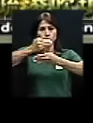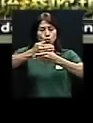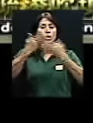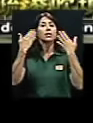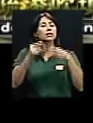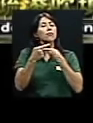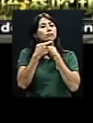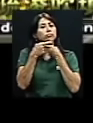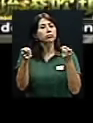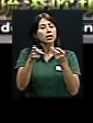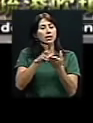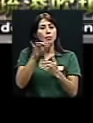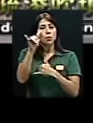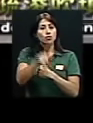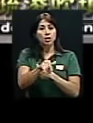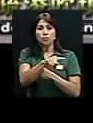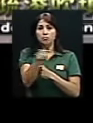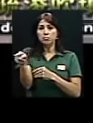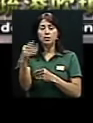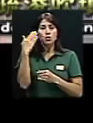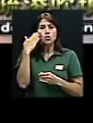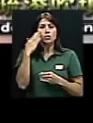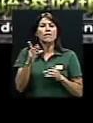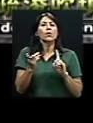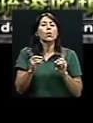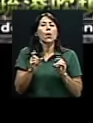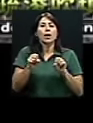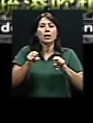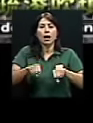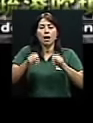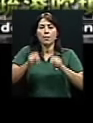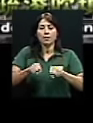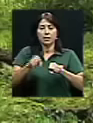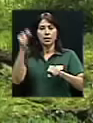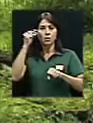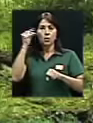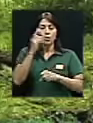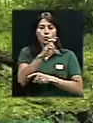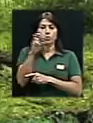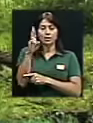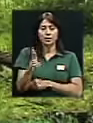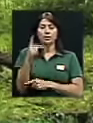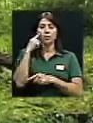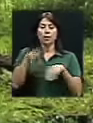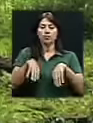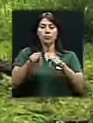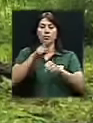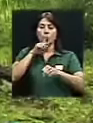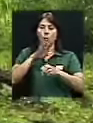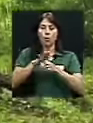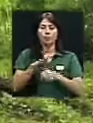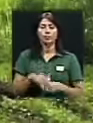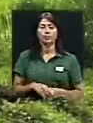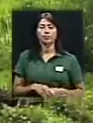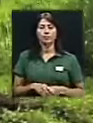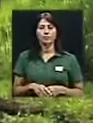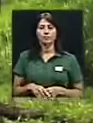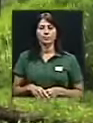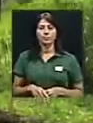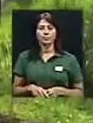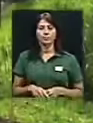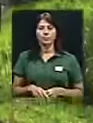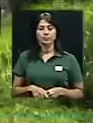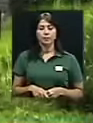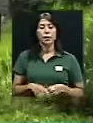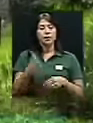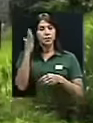manifestado que el proyecto desconoce las capacidades del Estado costarricense para asumir estos compromisos.